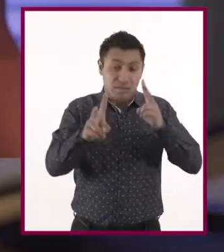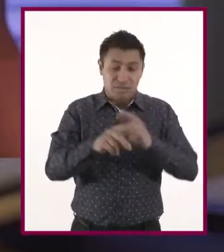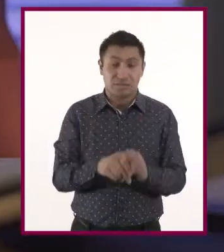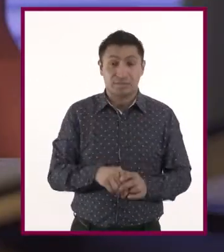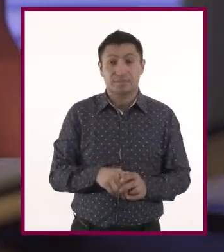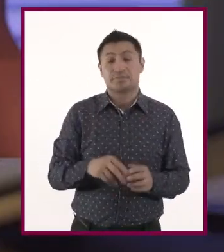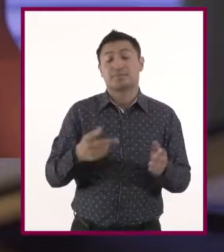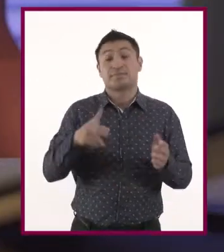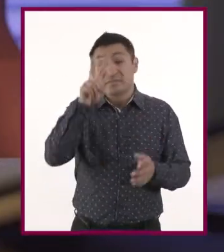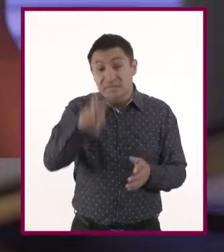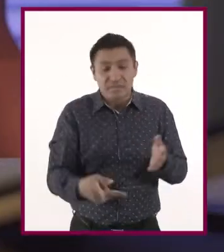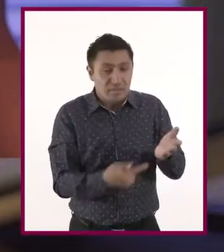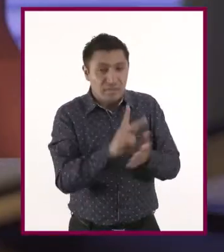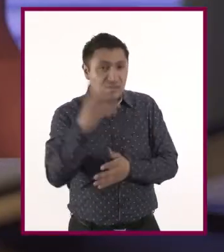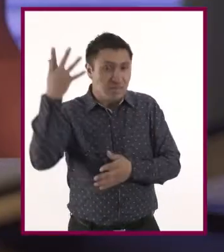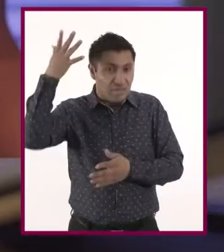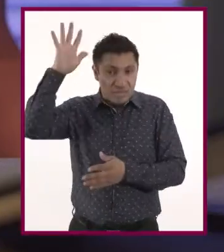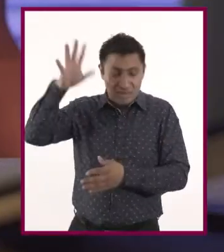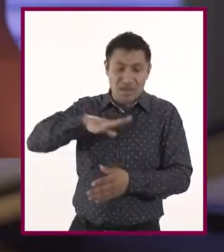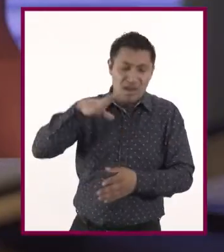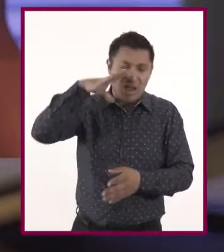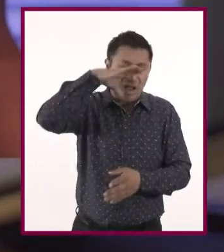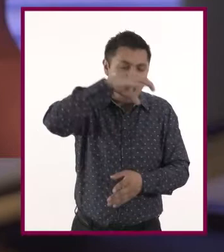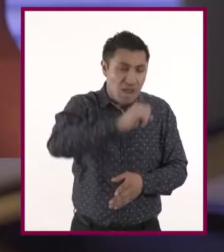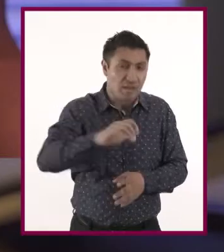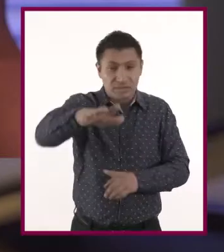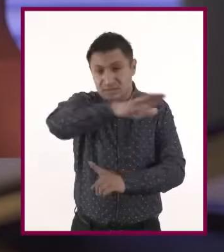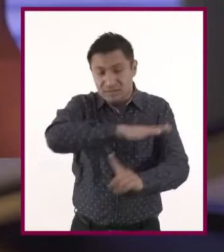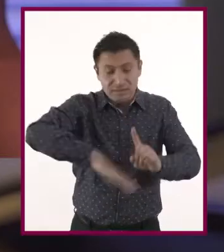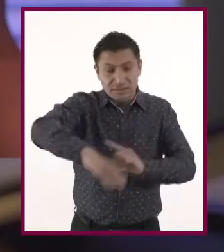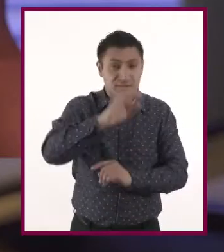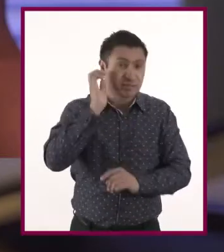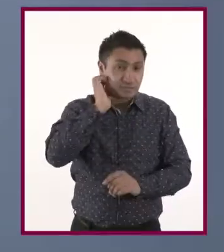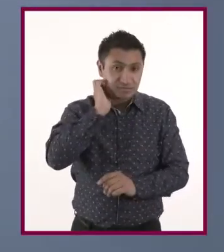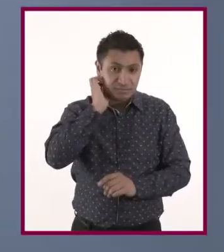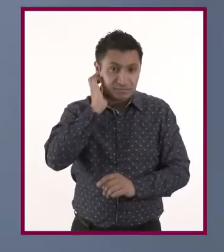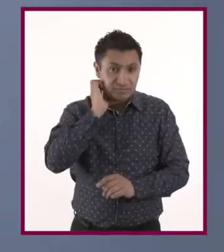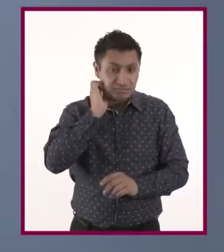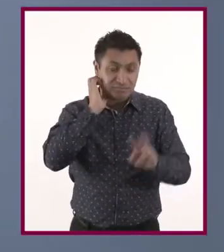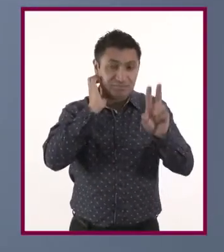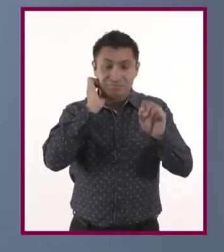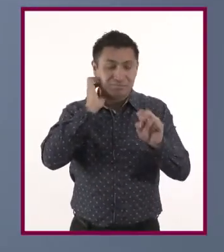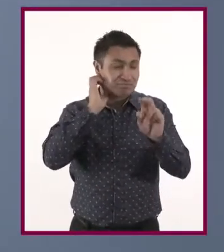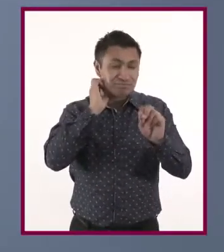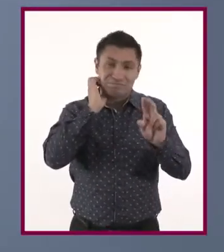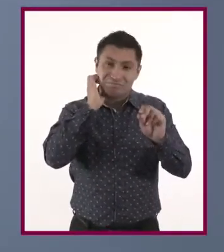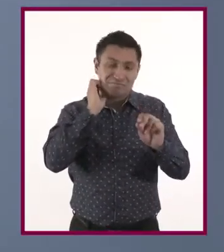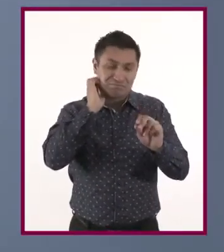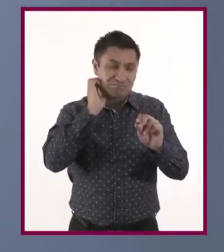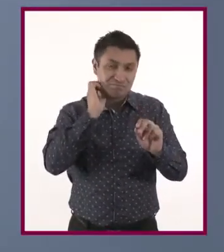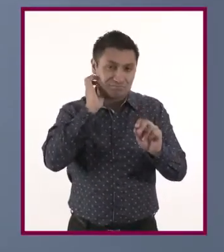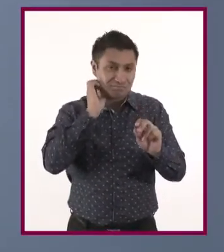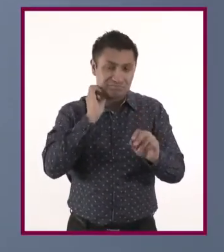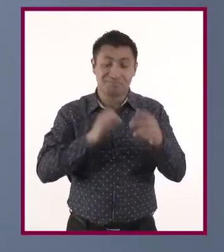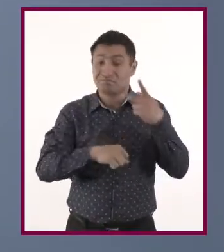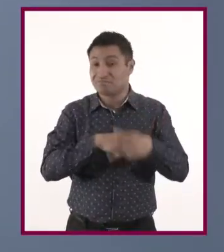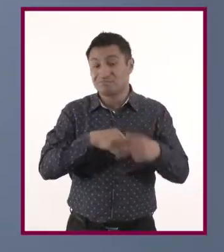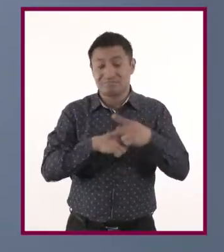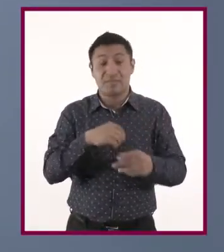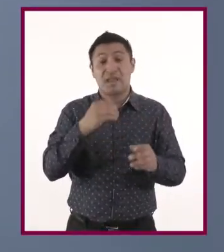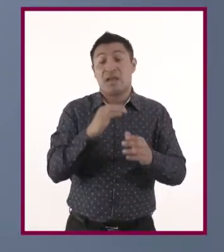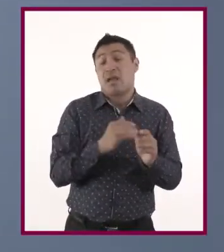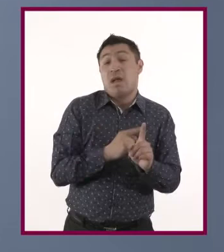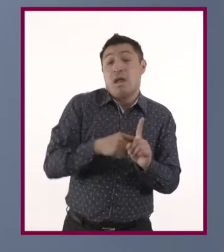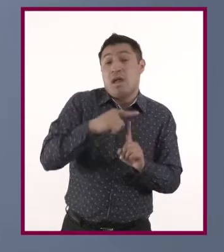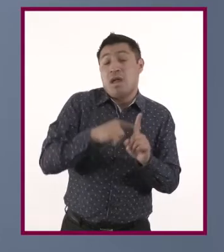las plantas de energía solar calientan y causan sequía en las zonas donde se instalan? No generan ningún riesgo de aumentar